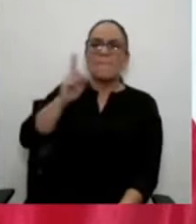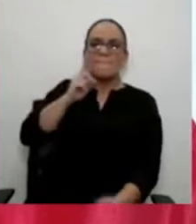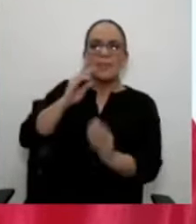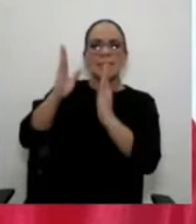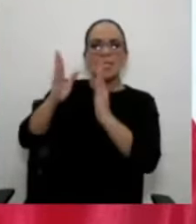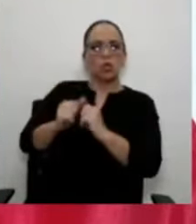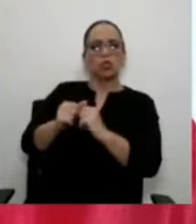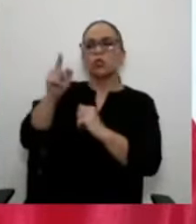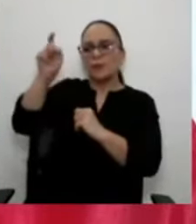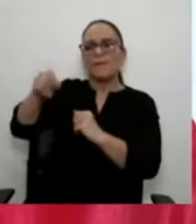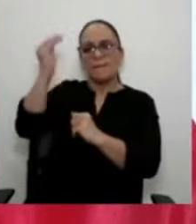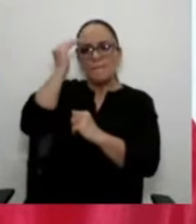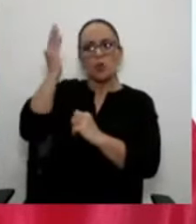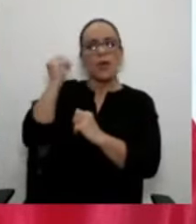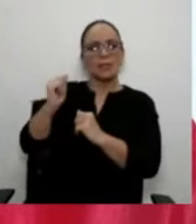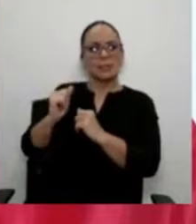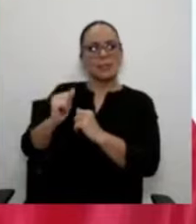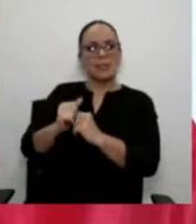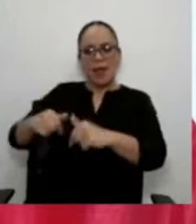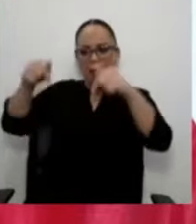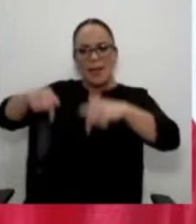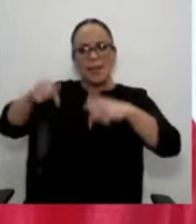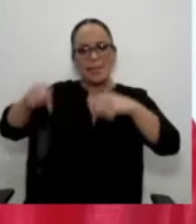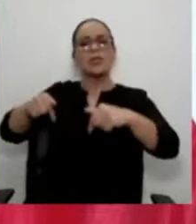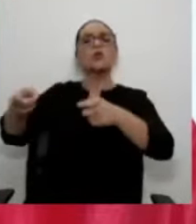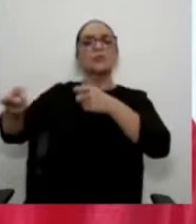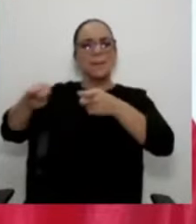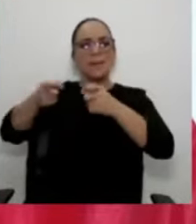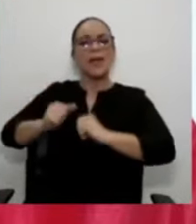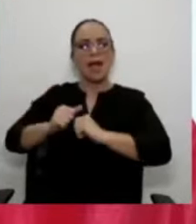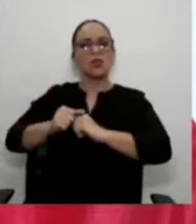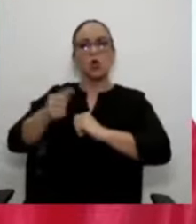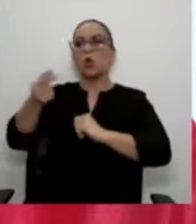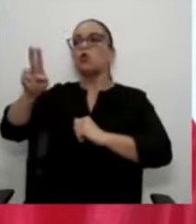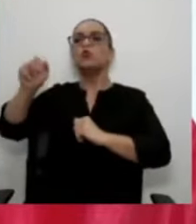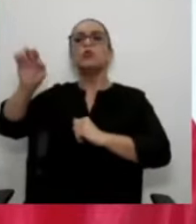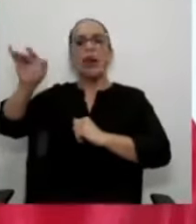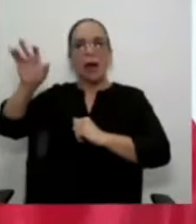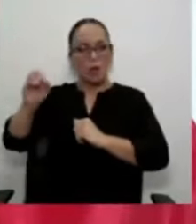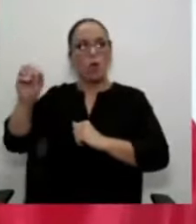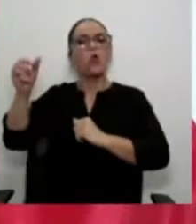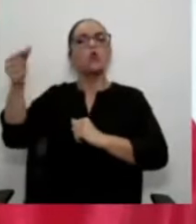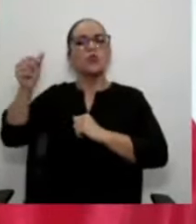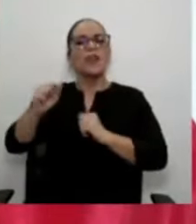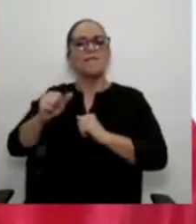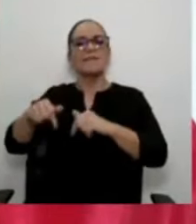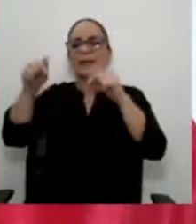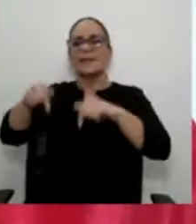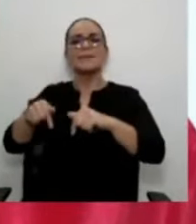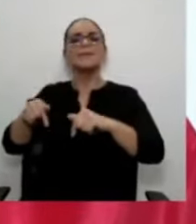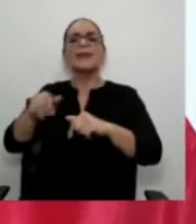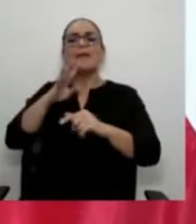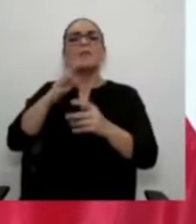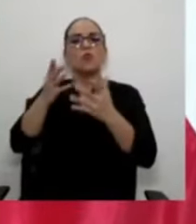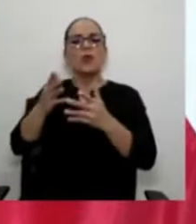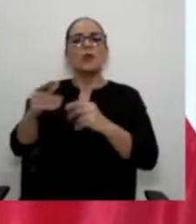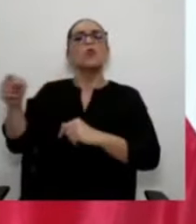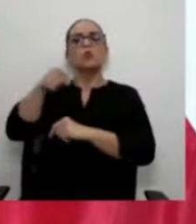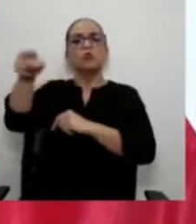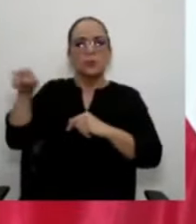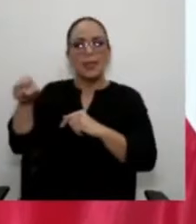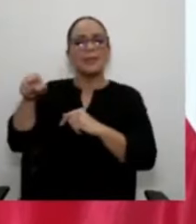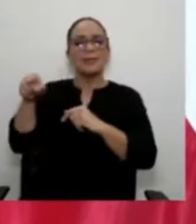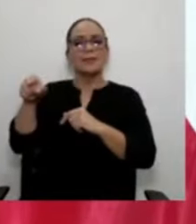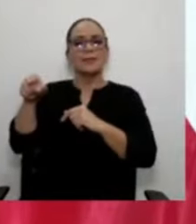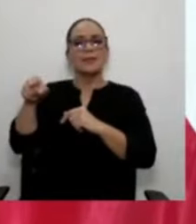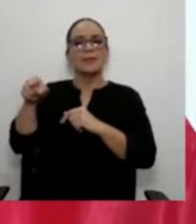madurez mental. Aquí lo que se está manejando, Gustavo Gutiérrez Espeleta, es que ustedes están pidiendo